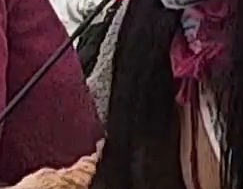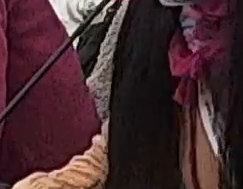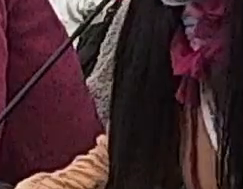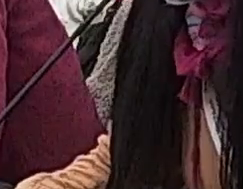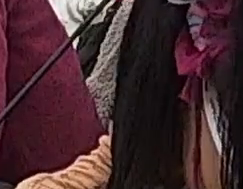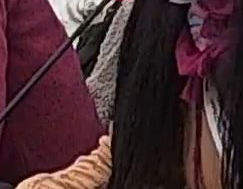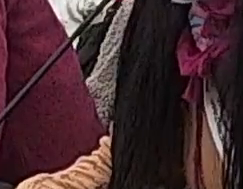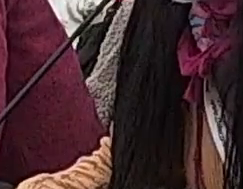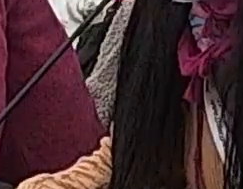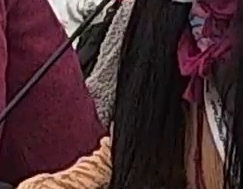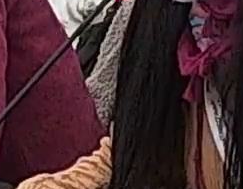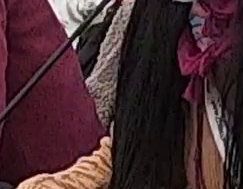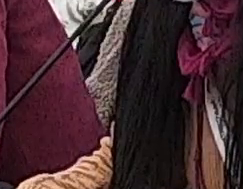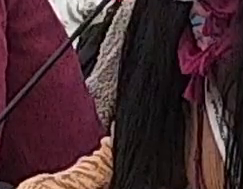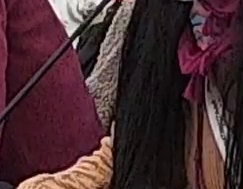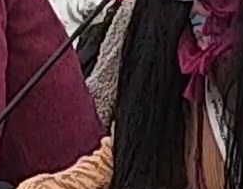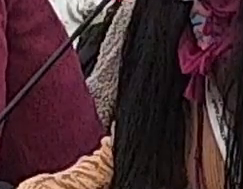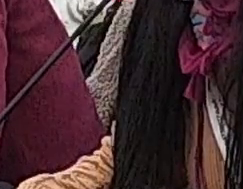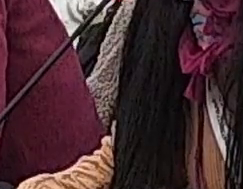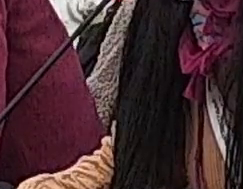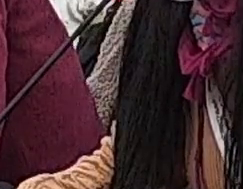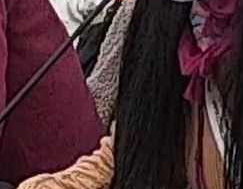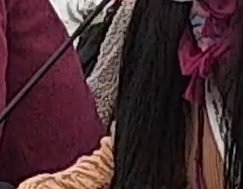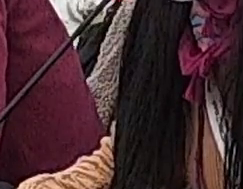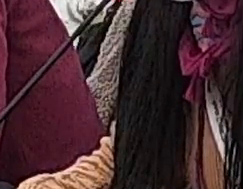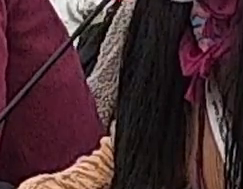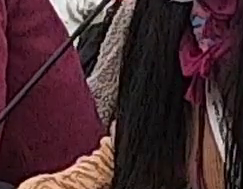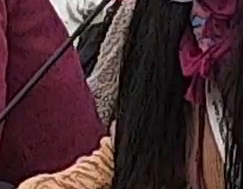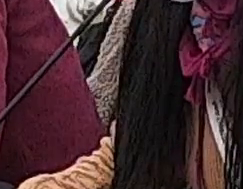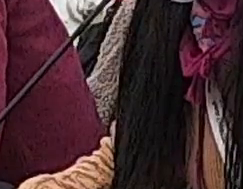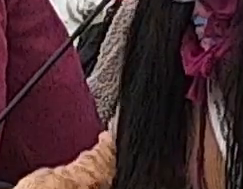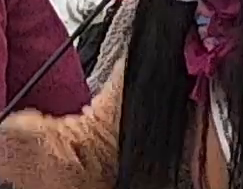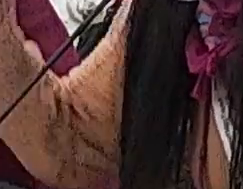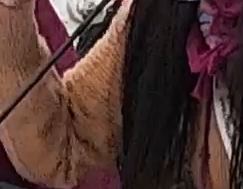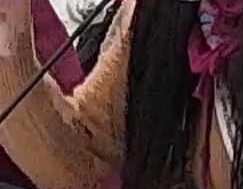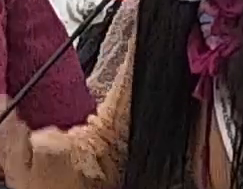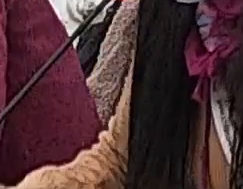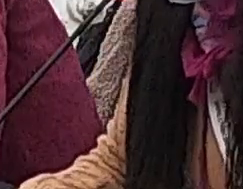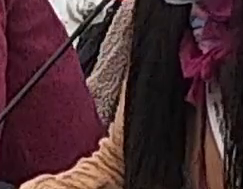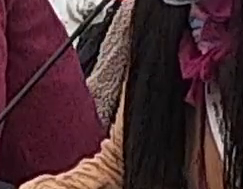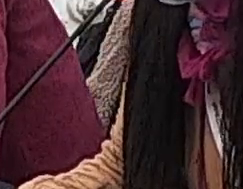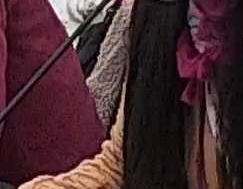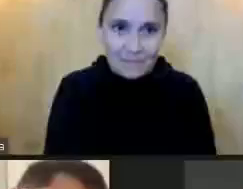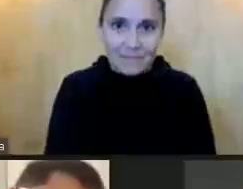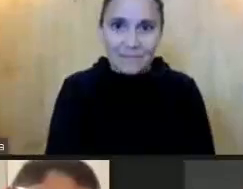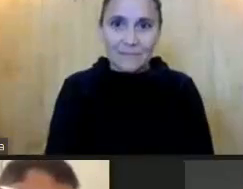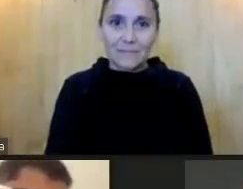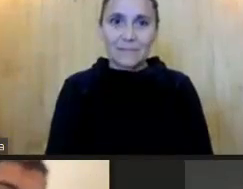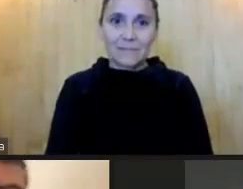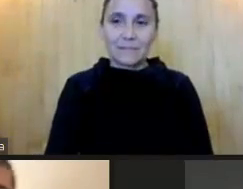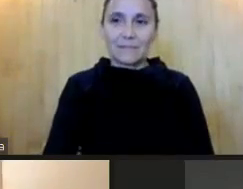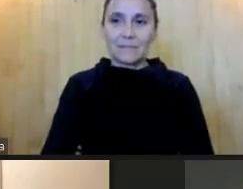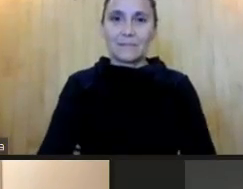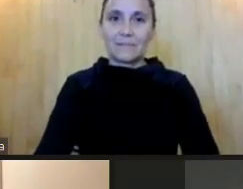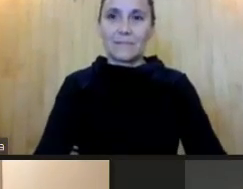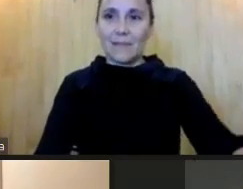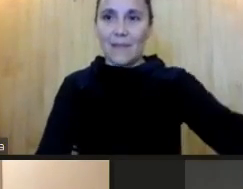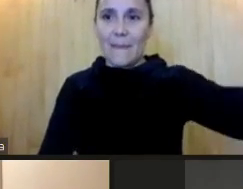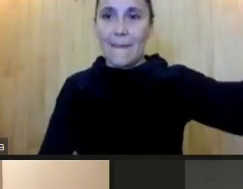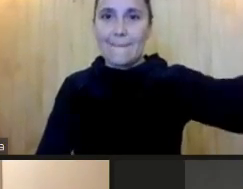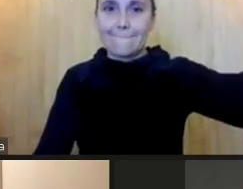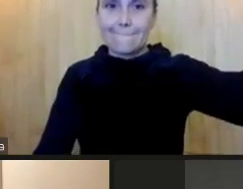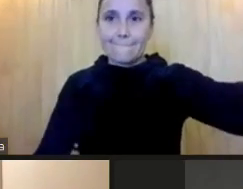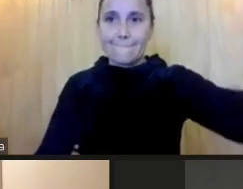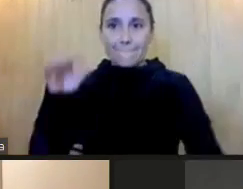Buenos días, perdón. Muchas gracias. Vamos a ver para que la pongan en pantalla. Me